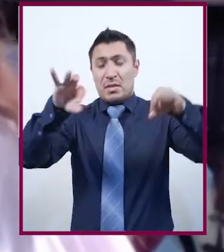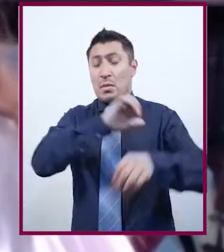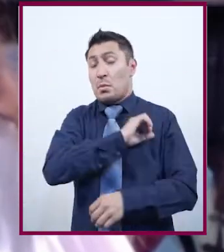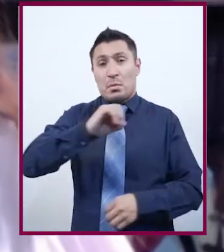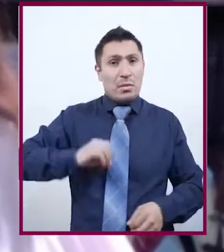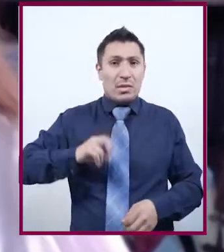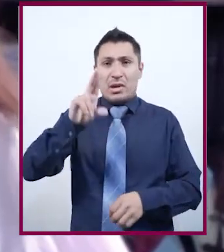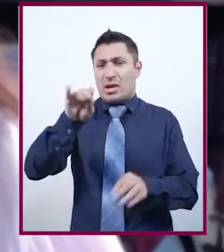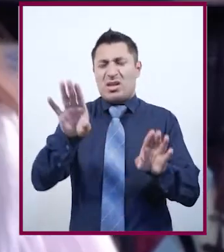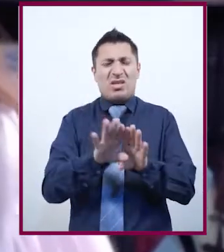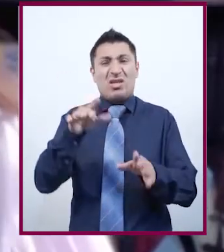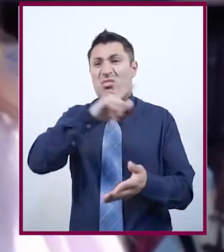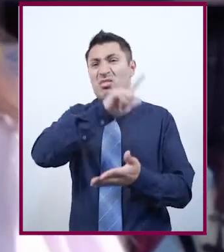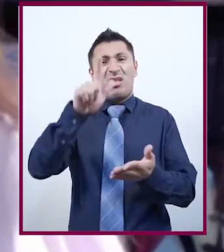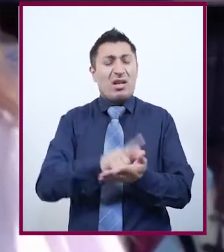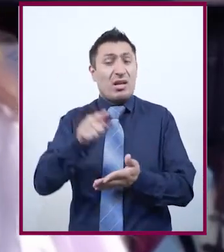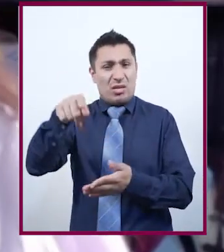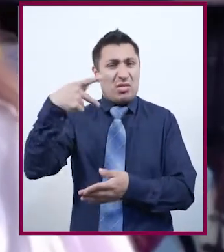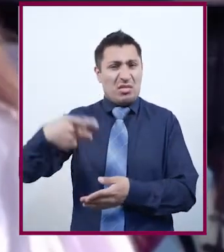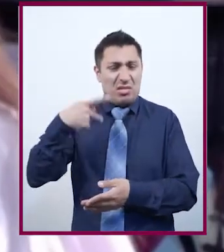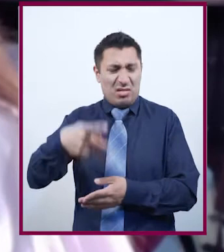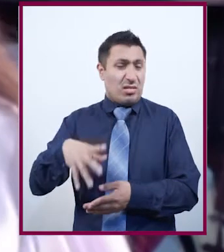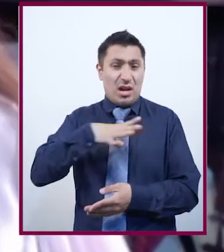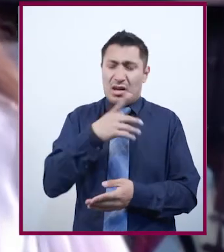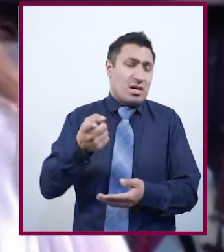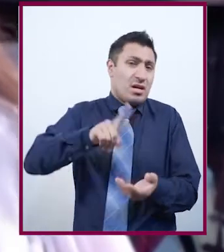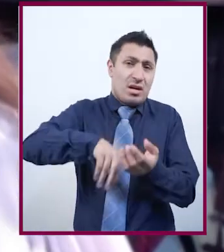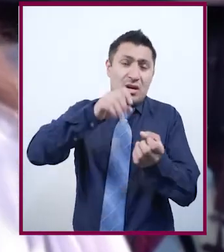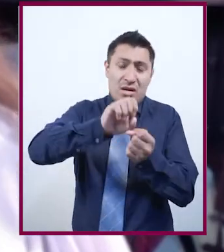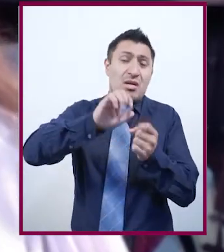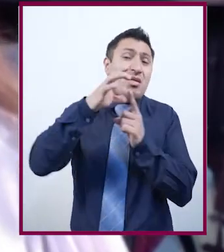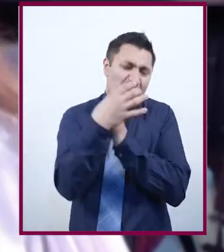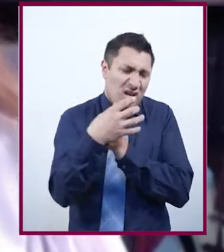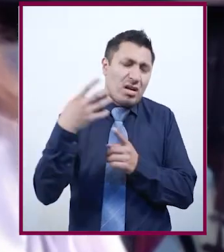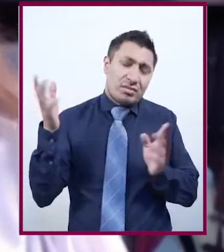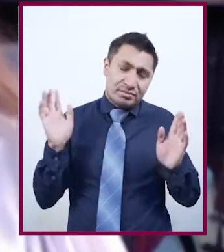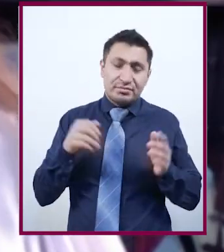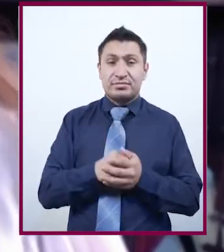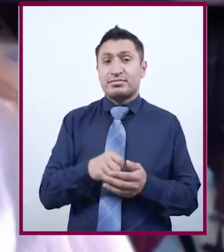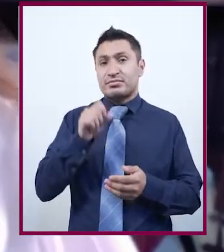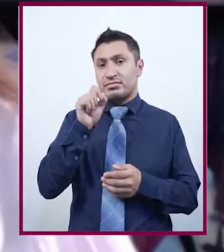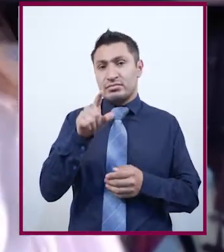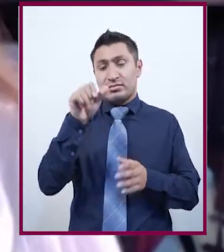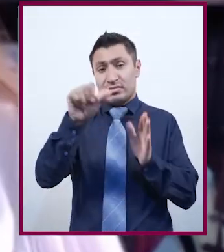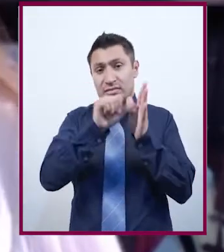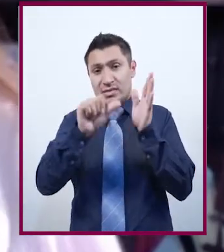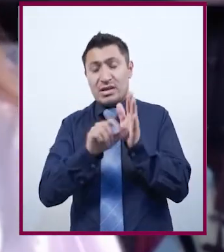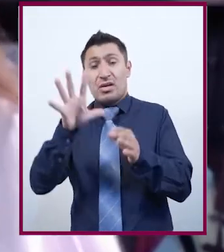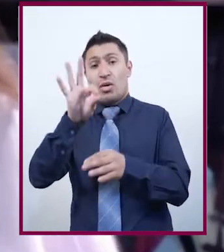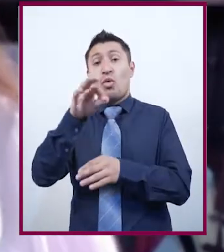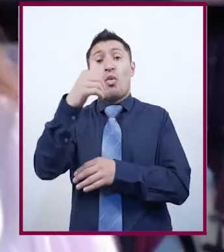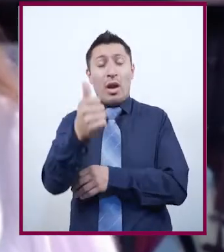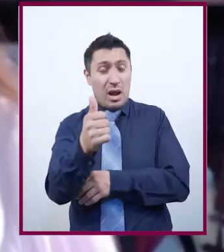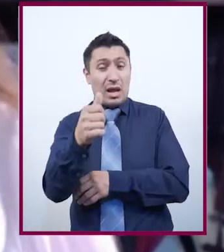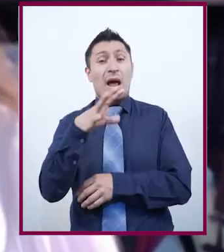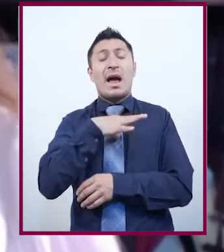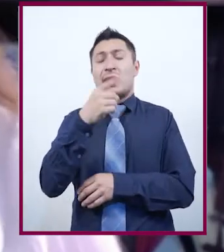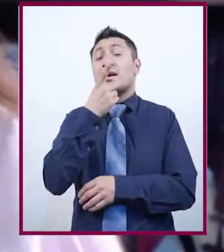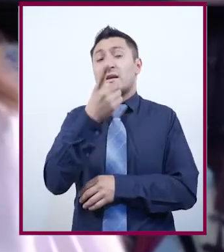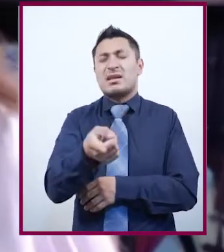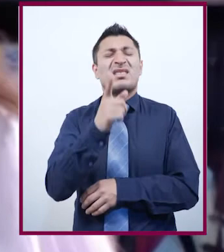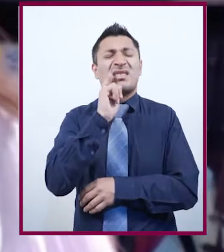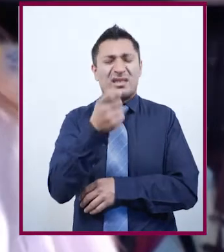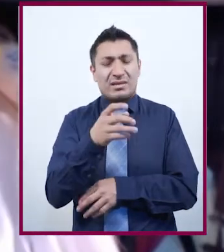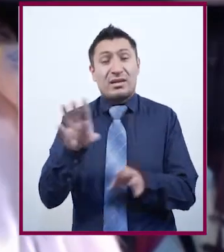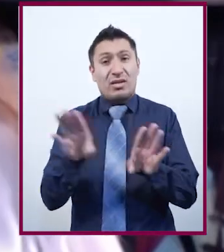me preguntas está en la propia convención. A partir del artículo 46 nos dice, ¿no?, cómo va a funcionar,